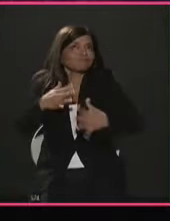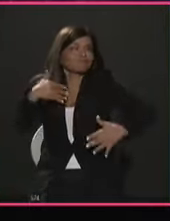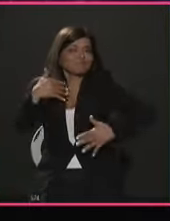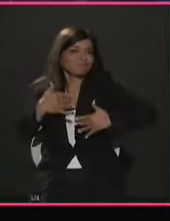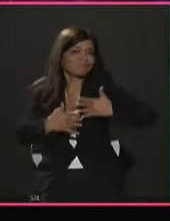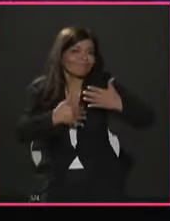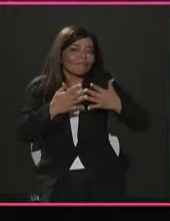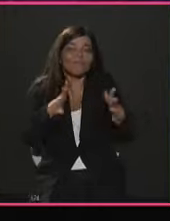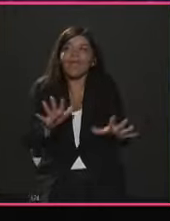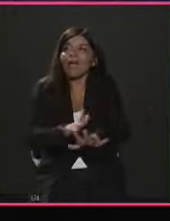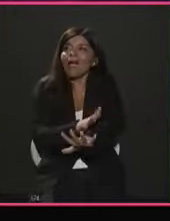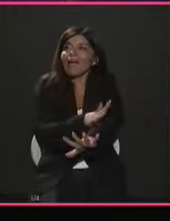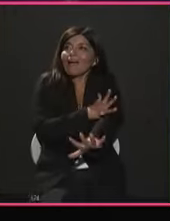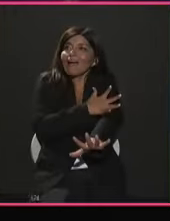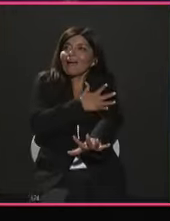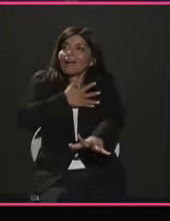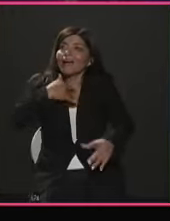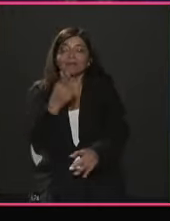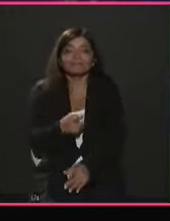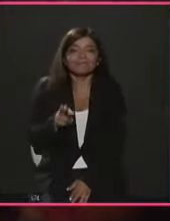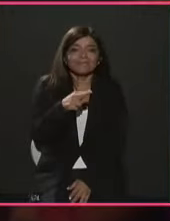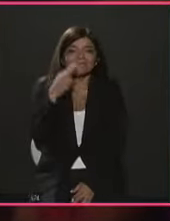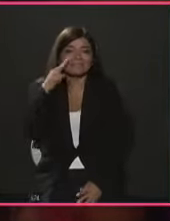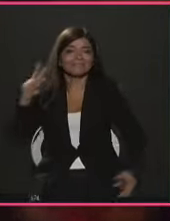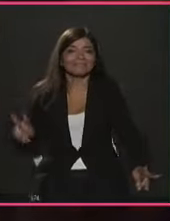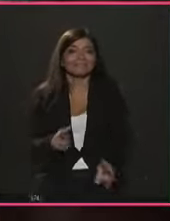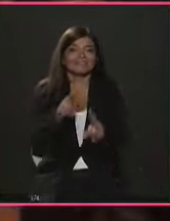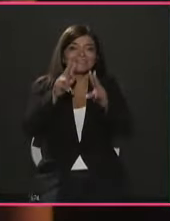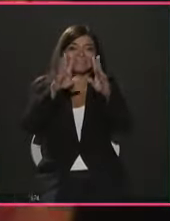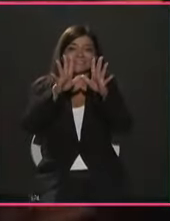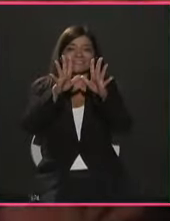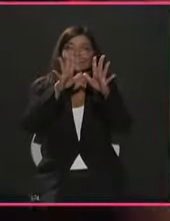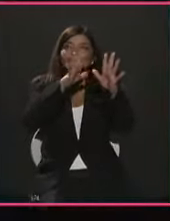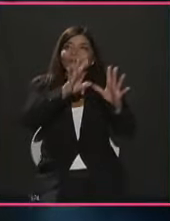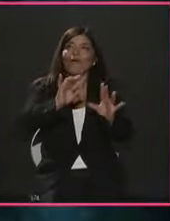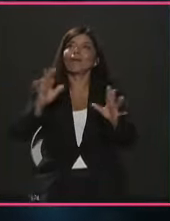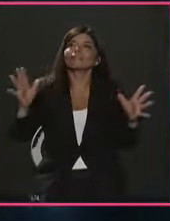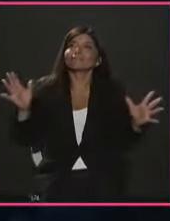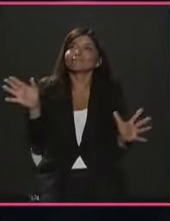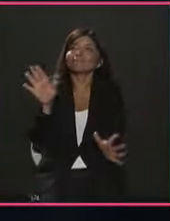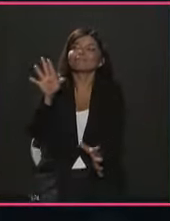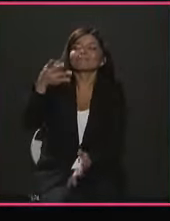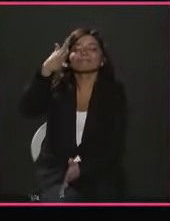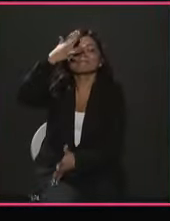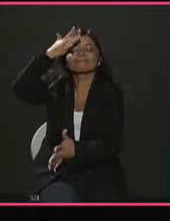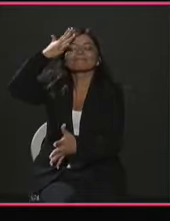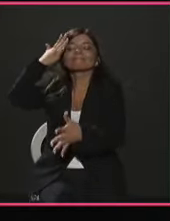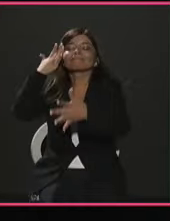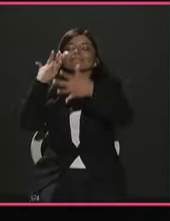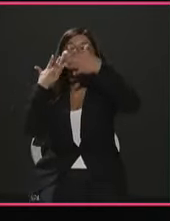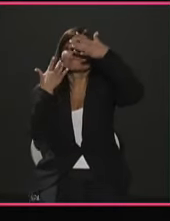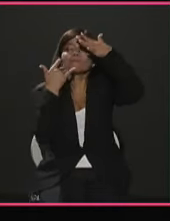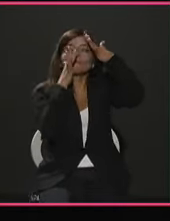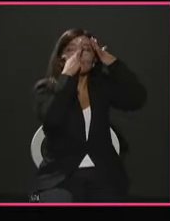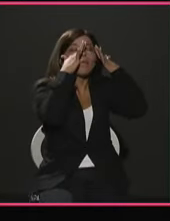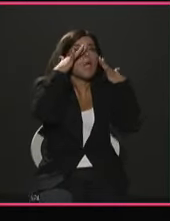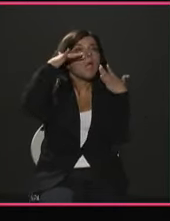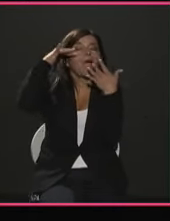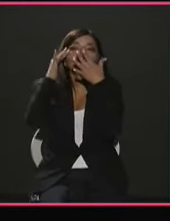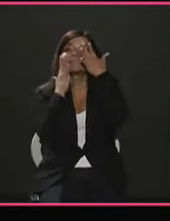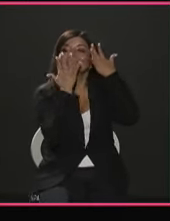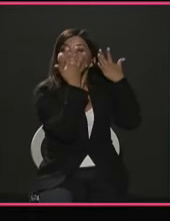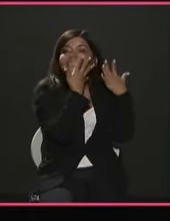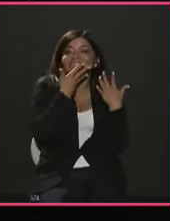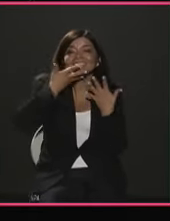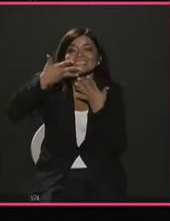tiene vibrante mal m que tengo un alma triunfante tú el calor tiene el pelo mojado y suito bien